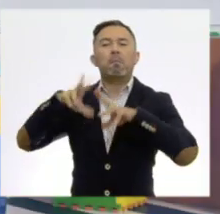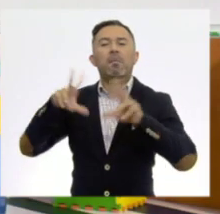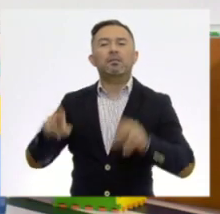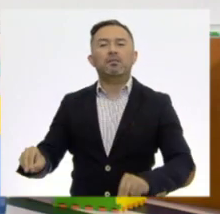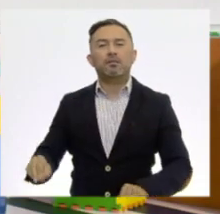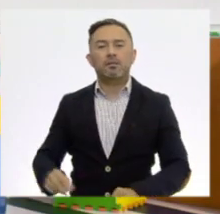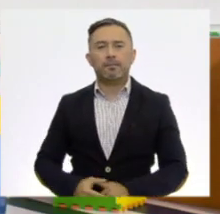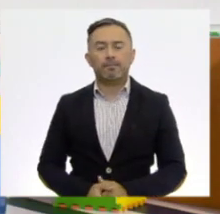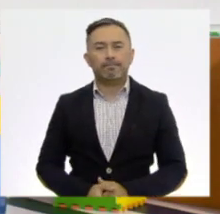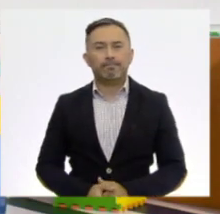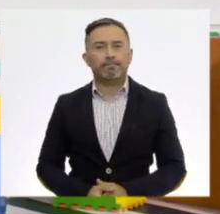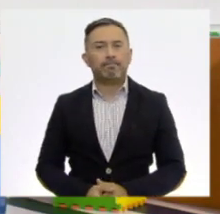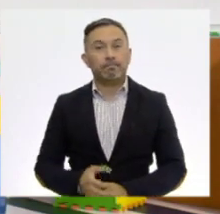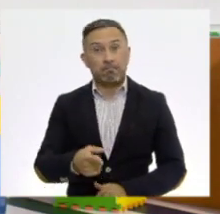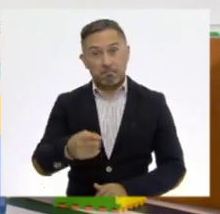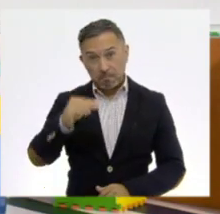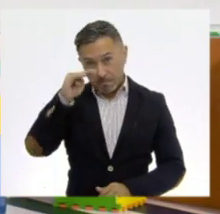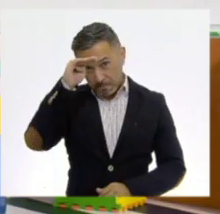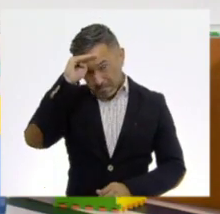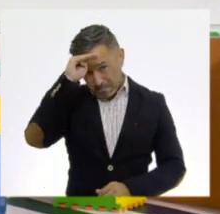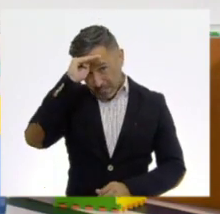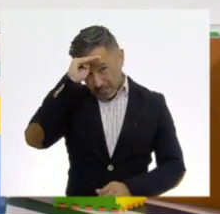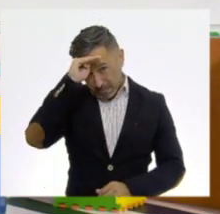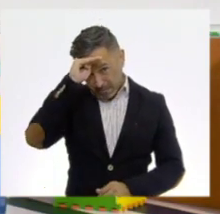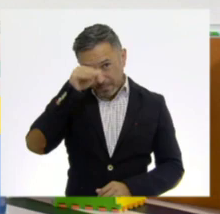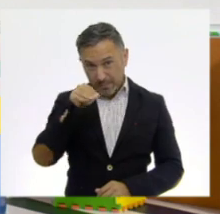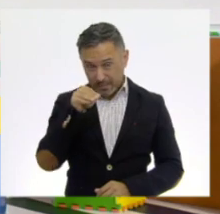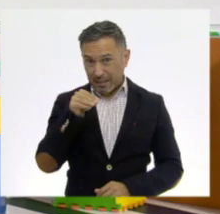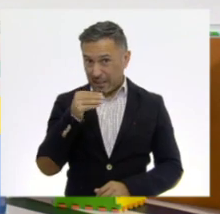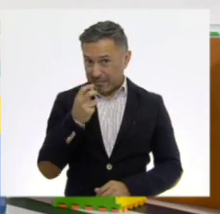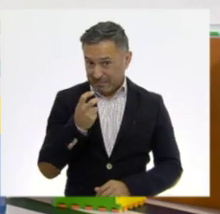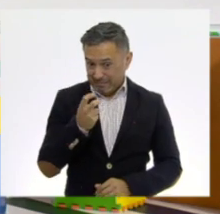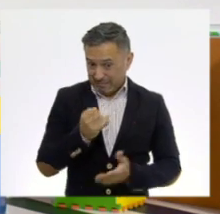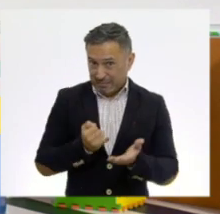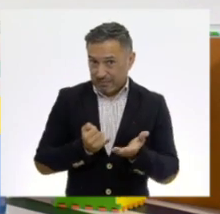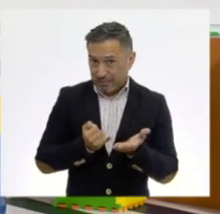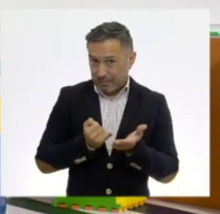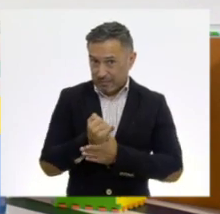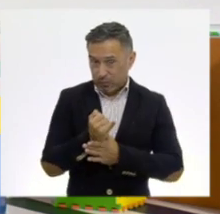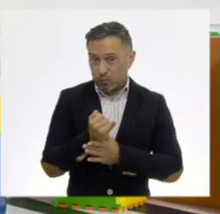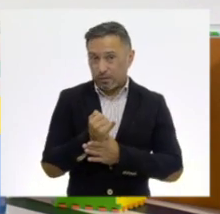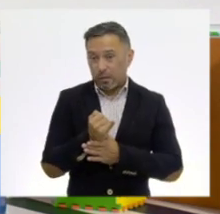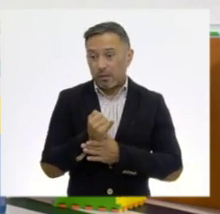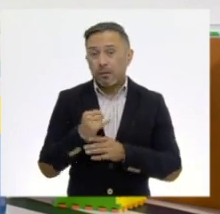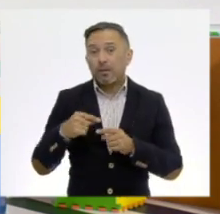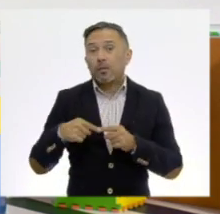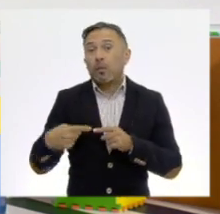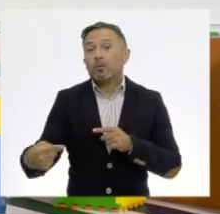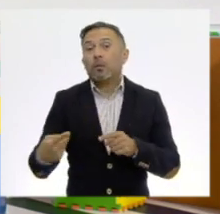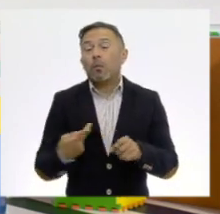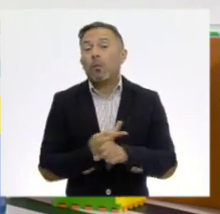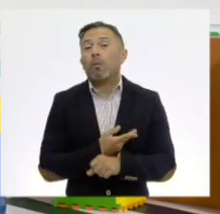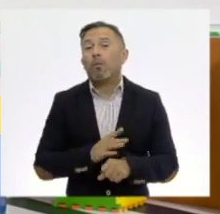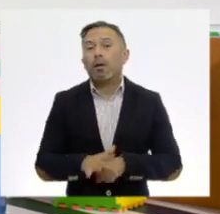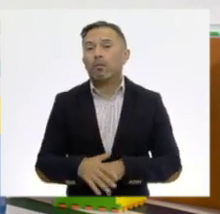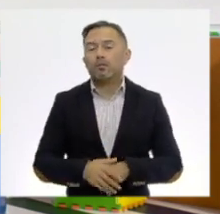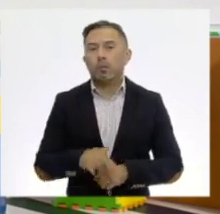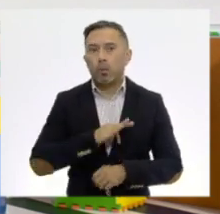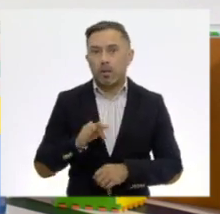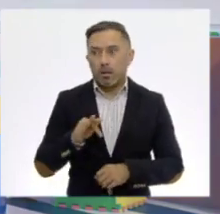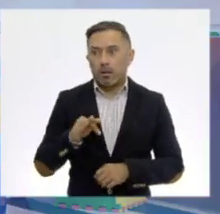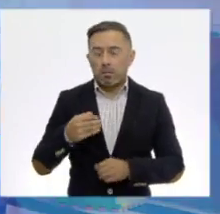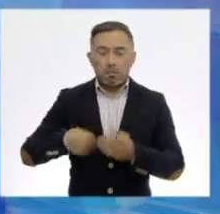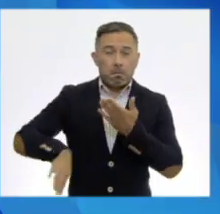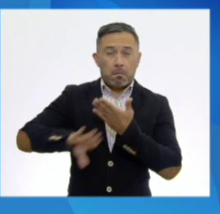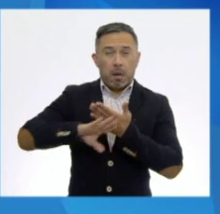sea entonces la consecuencia de que actuemos de esta manera, respondiendo a estas agresiones con más